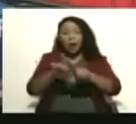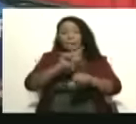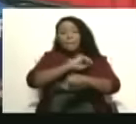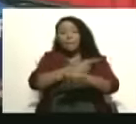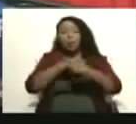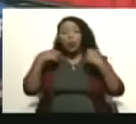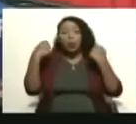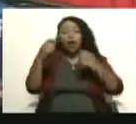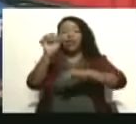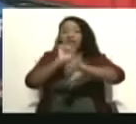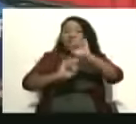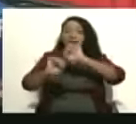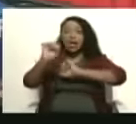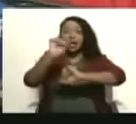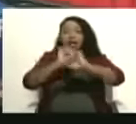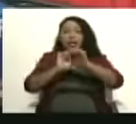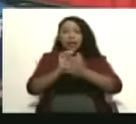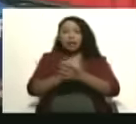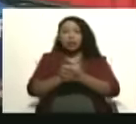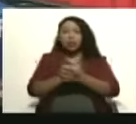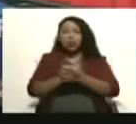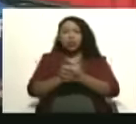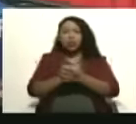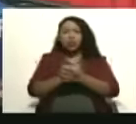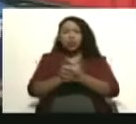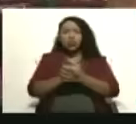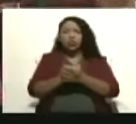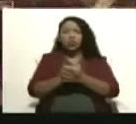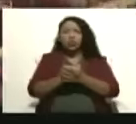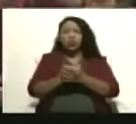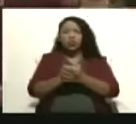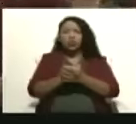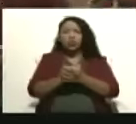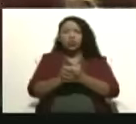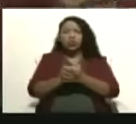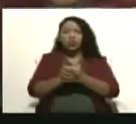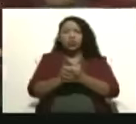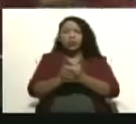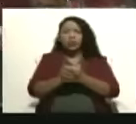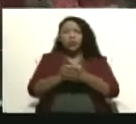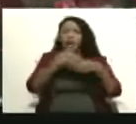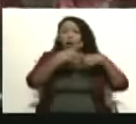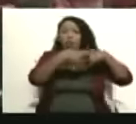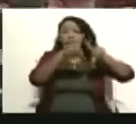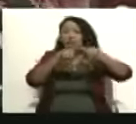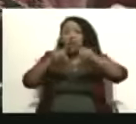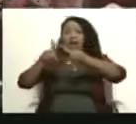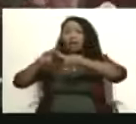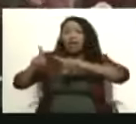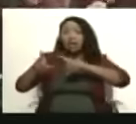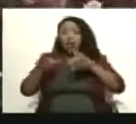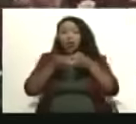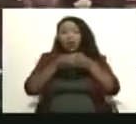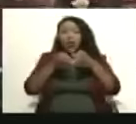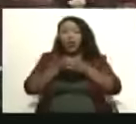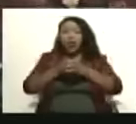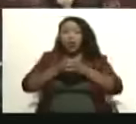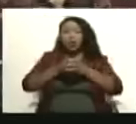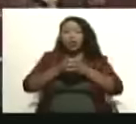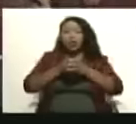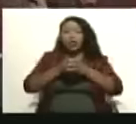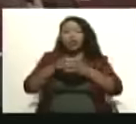Defensa, para la supervisión y control de los distintos cuerpos policiales que están